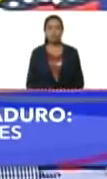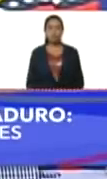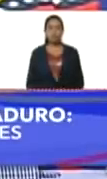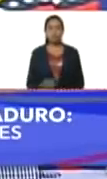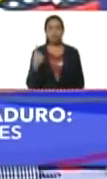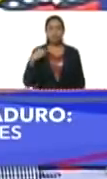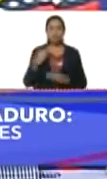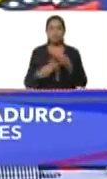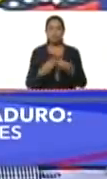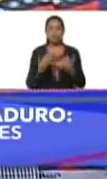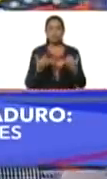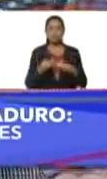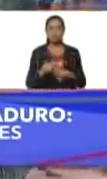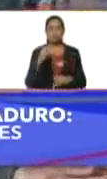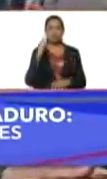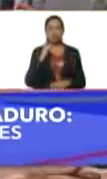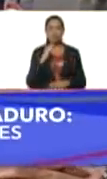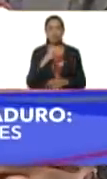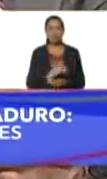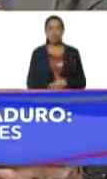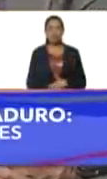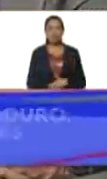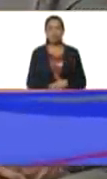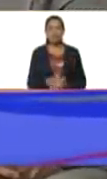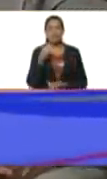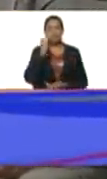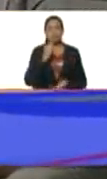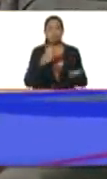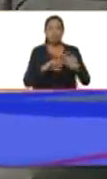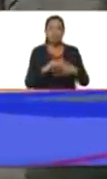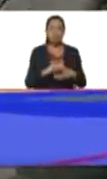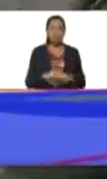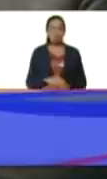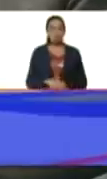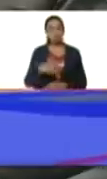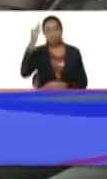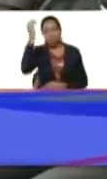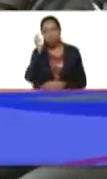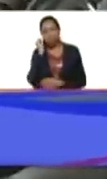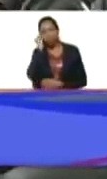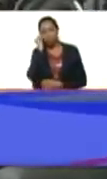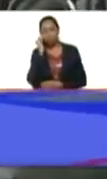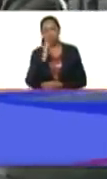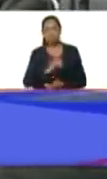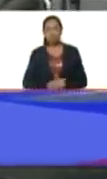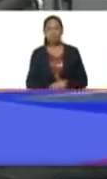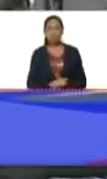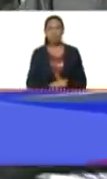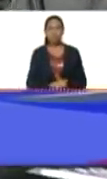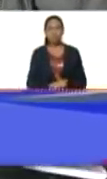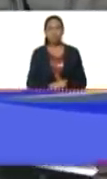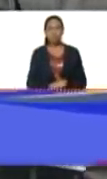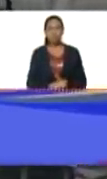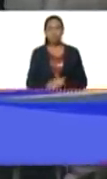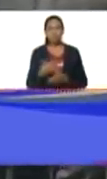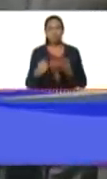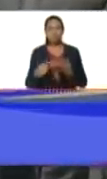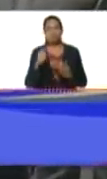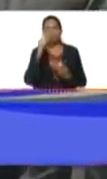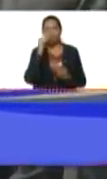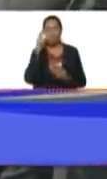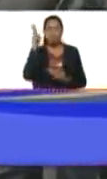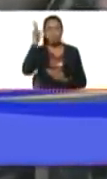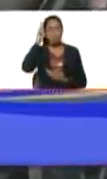Teníamos que ser los hijos de Bolívar y de Sucre para ir a la vanguardia, de Francisco de Miranda, de Rafael Urdaneta, de